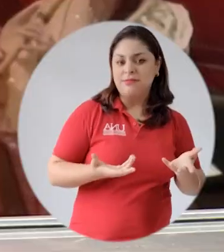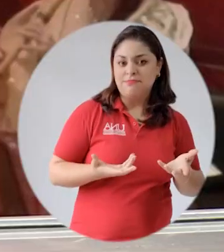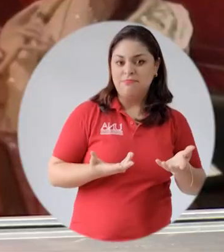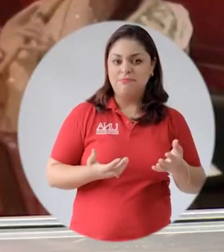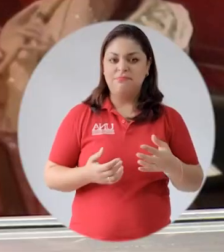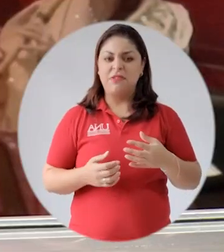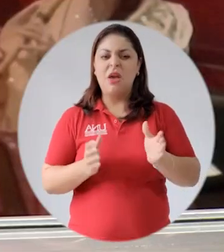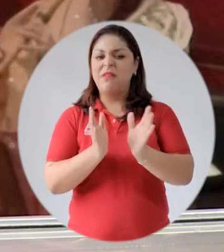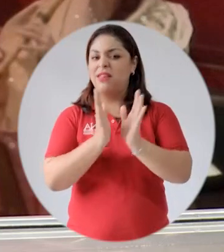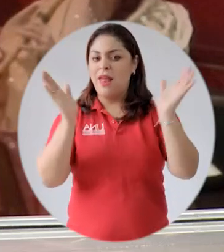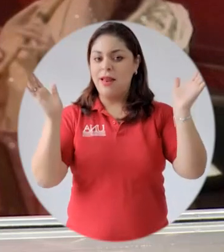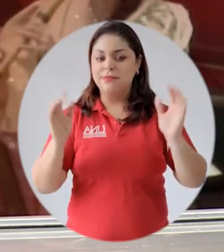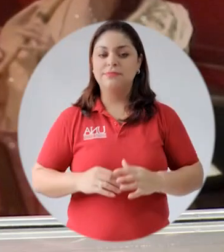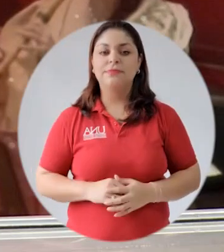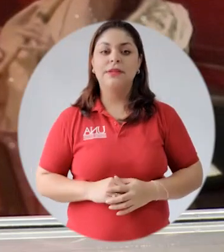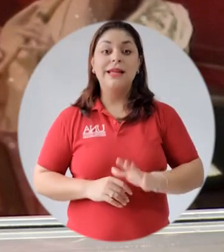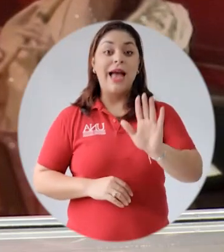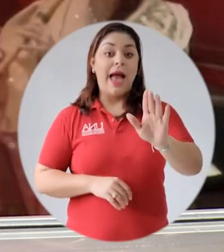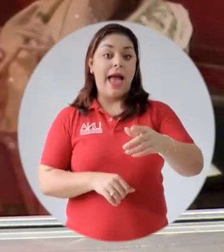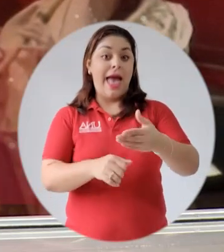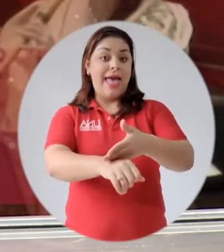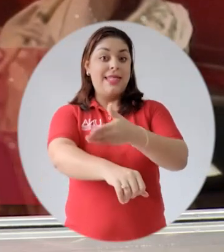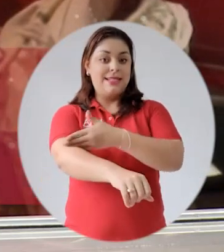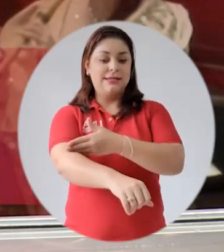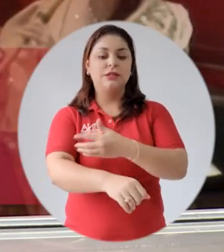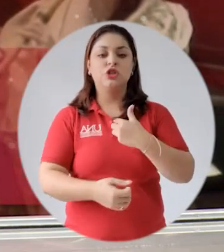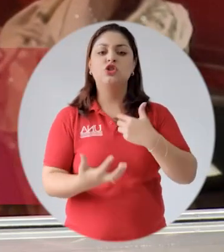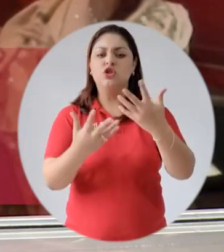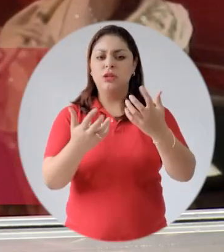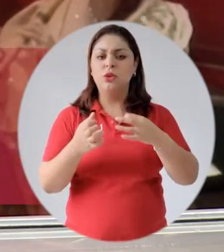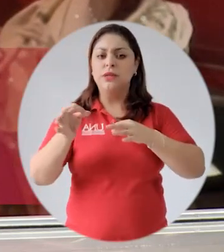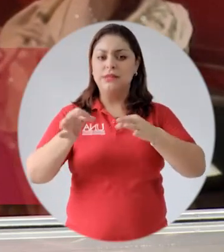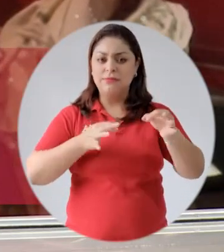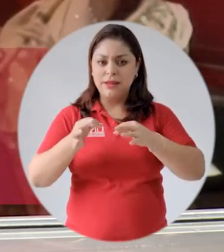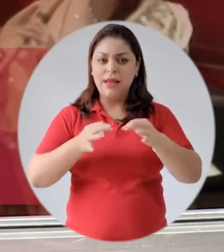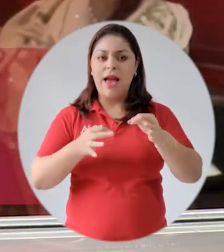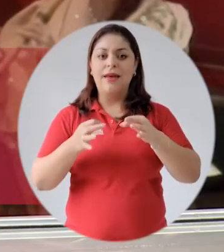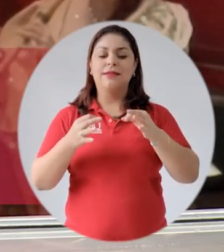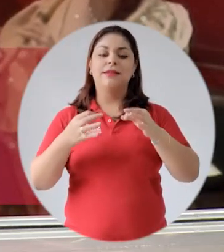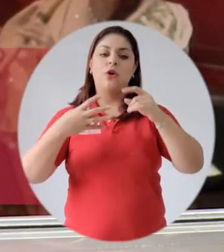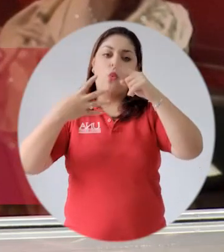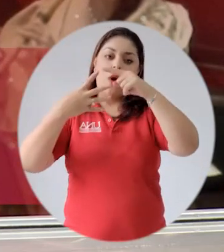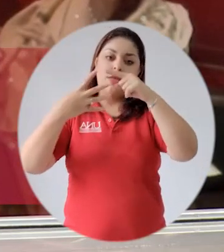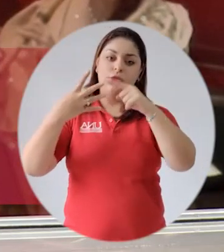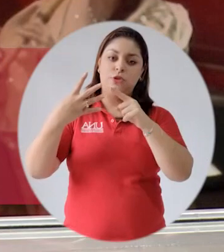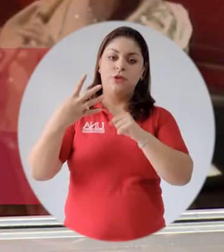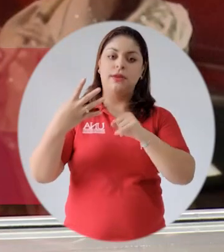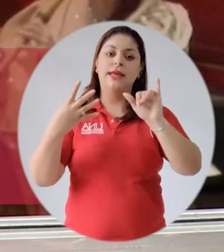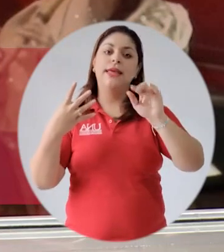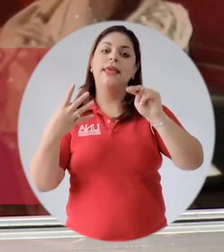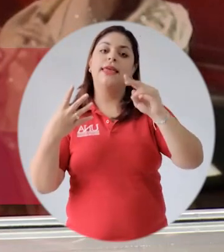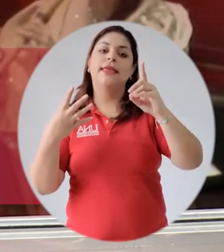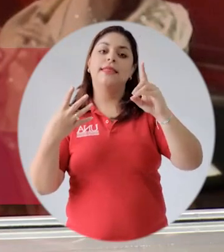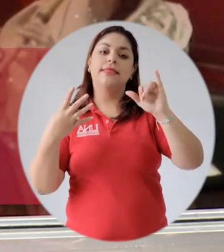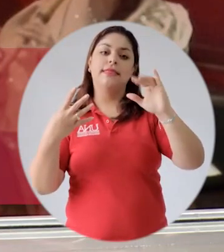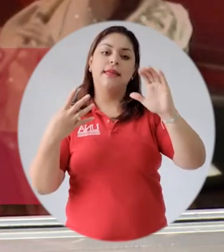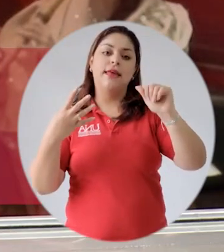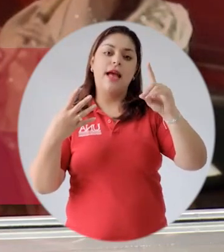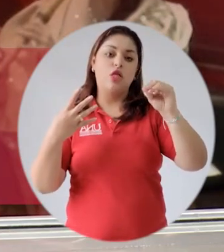corresponsabilidad y cómo sensibilizar no solo, sino también al Estado, a la empresa privada y a toda la nación en